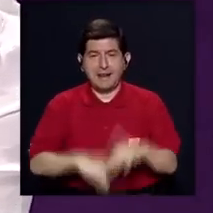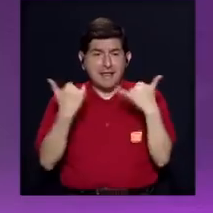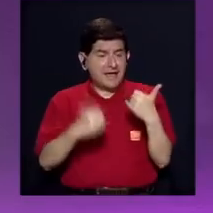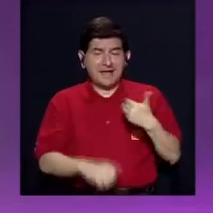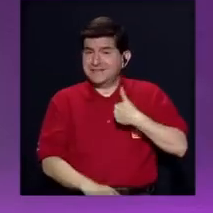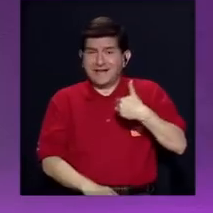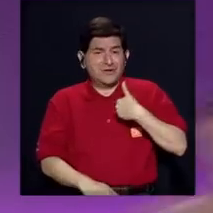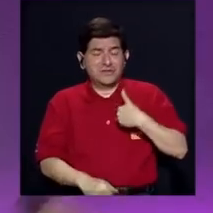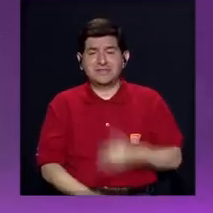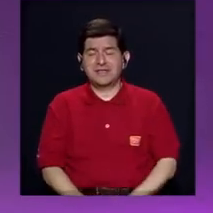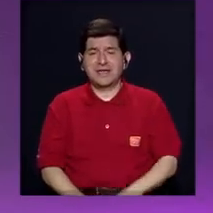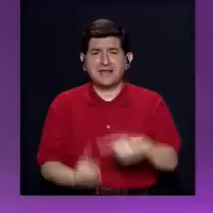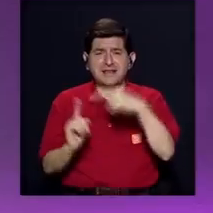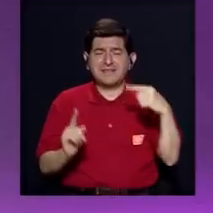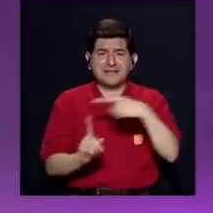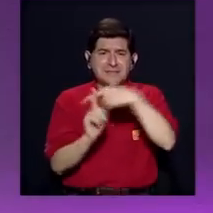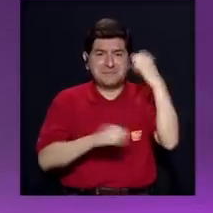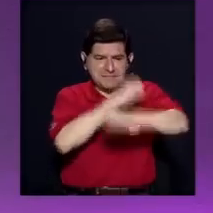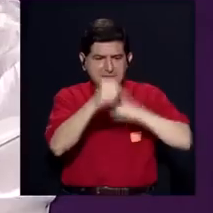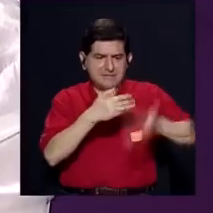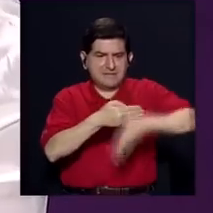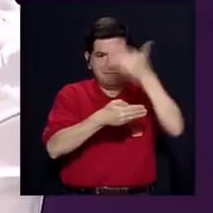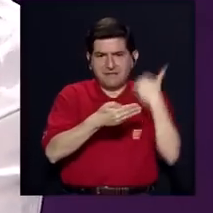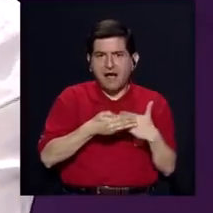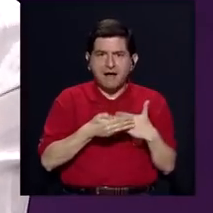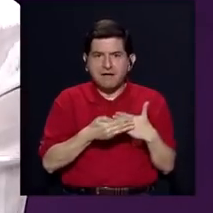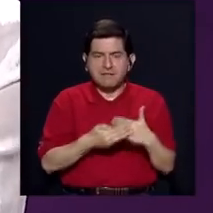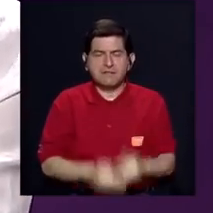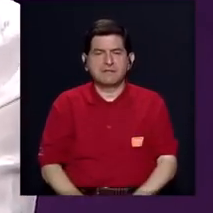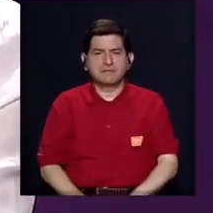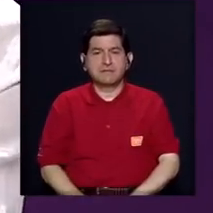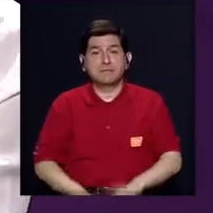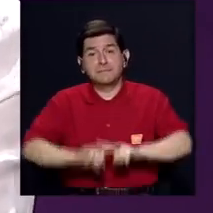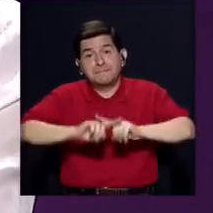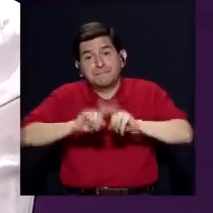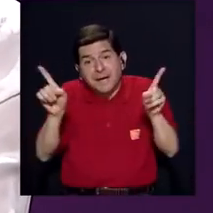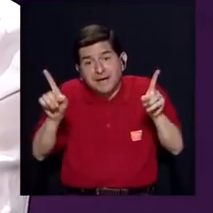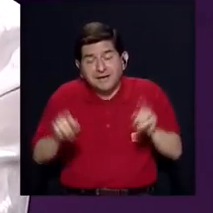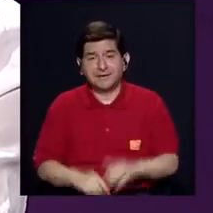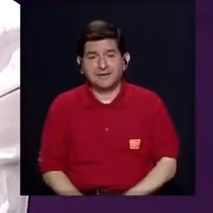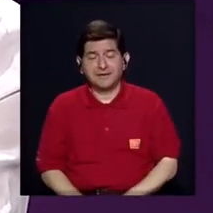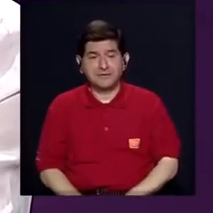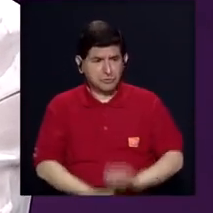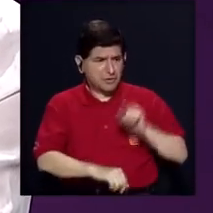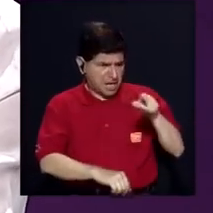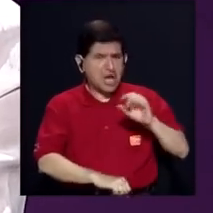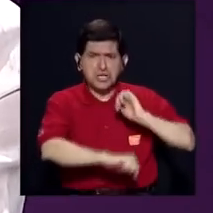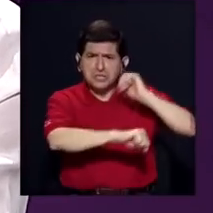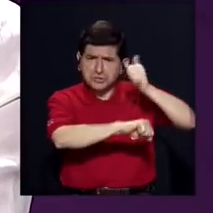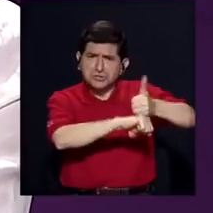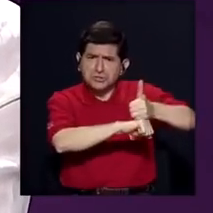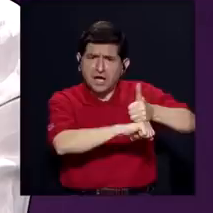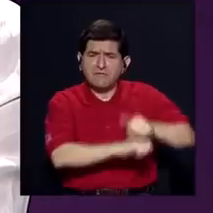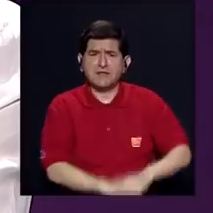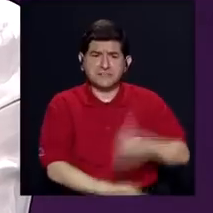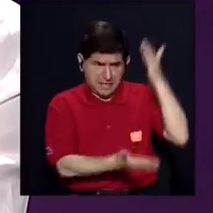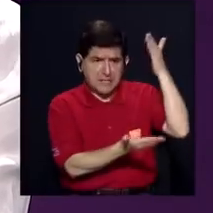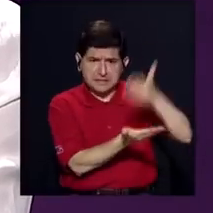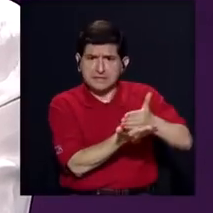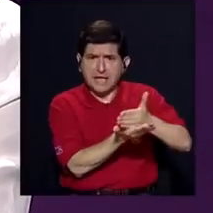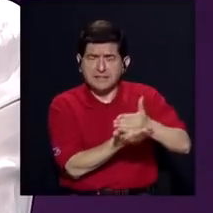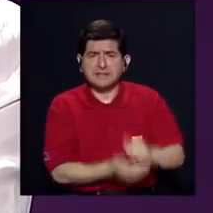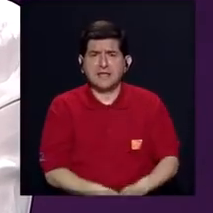está ahí está desde mitad del siglo pasado y resulta que efectivamente establece a la interrupción